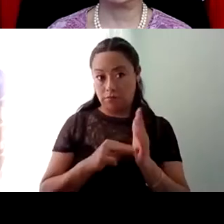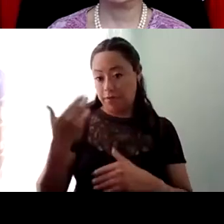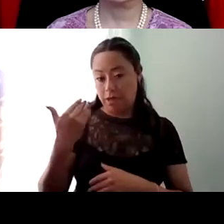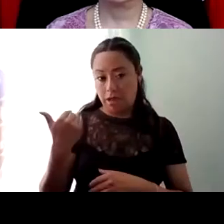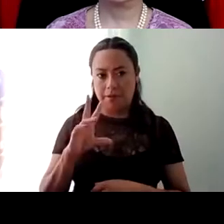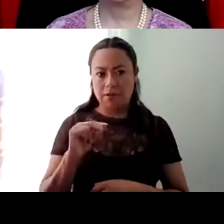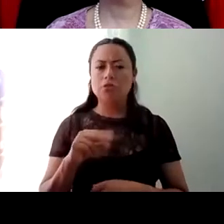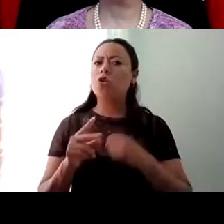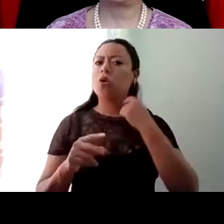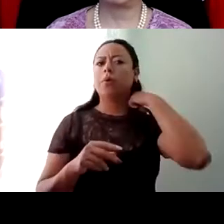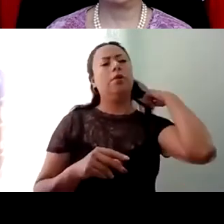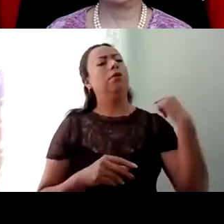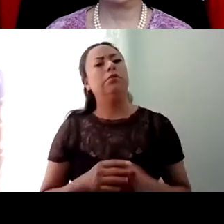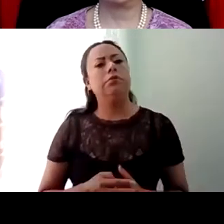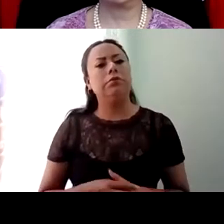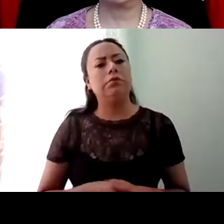su opinión,